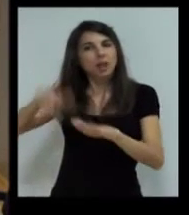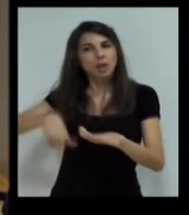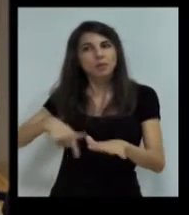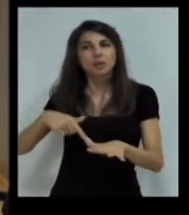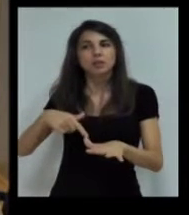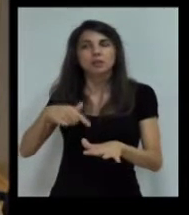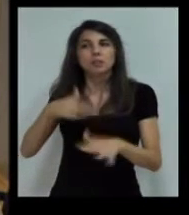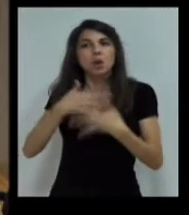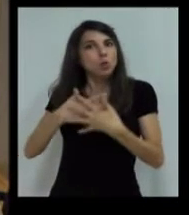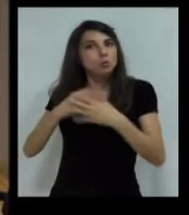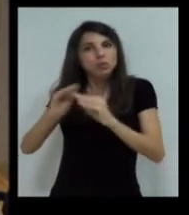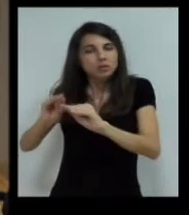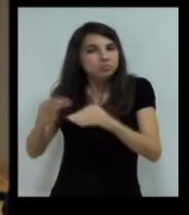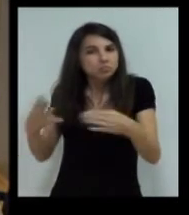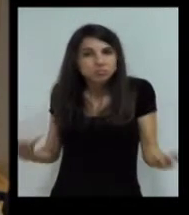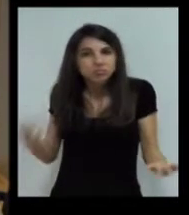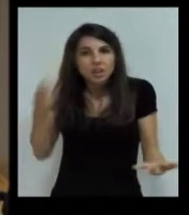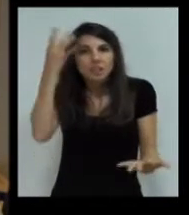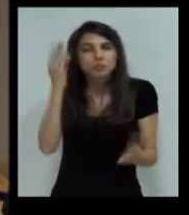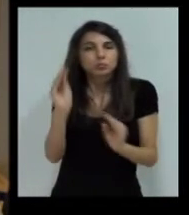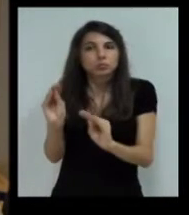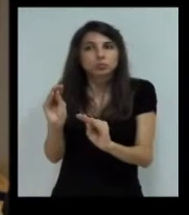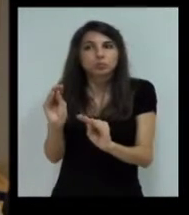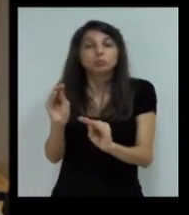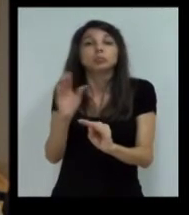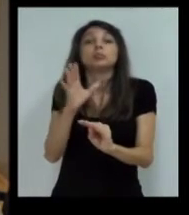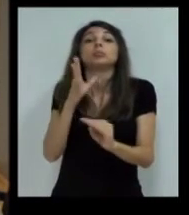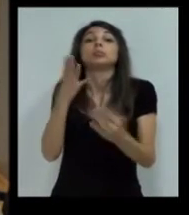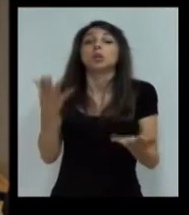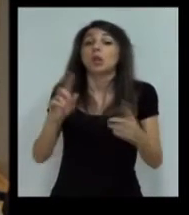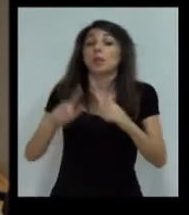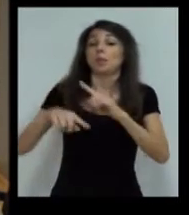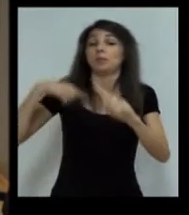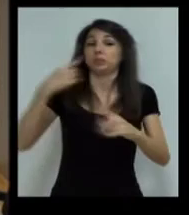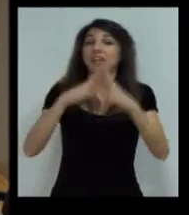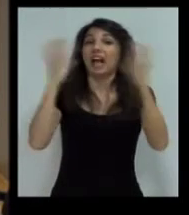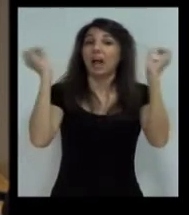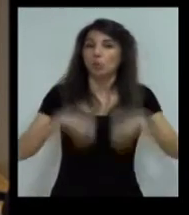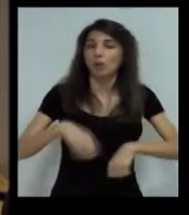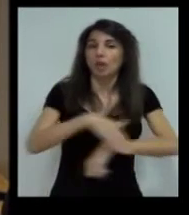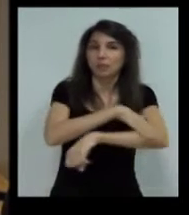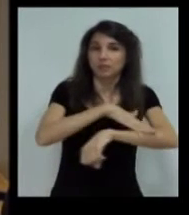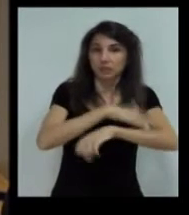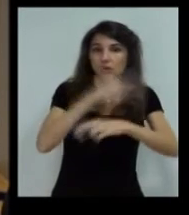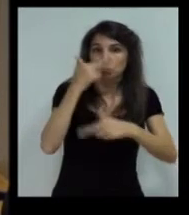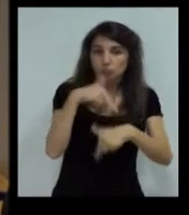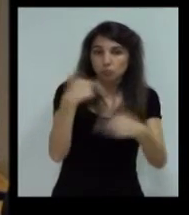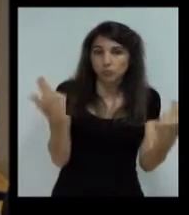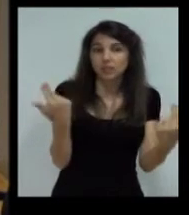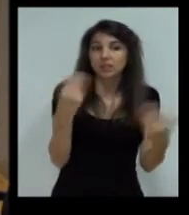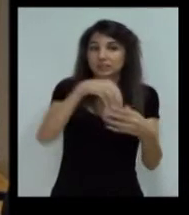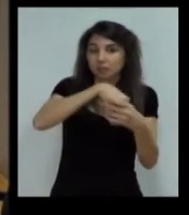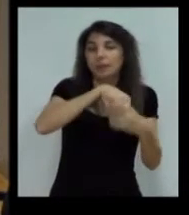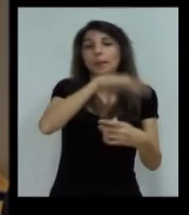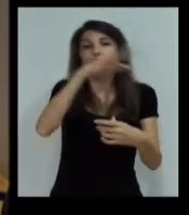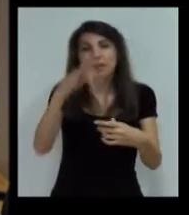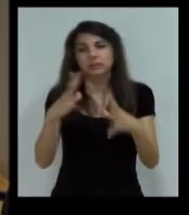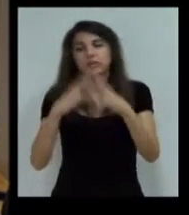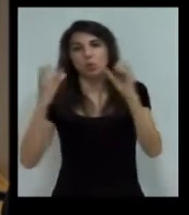voluntaria. Pues a resultas del acuerdo entre las administraciones públicas implicadas, y en este caso las